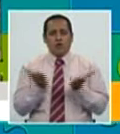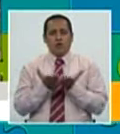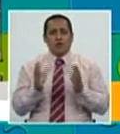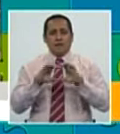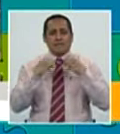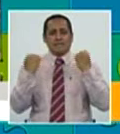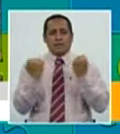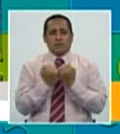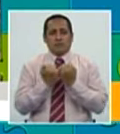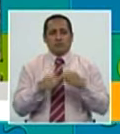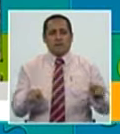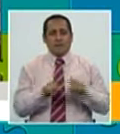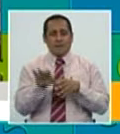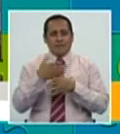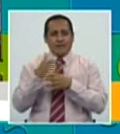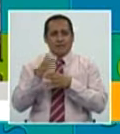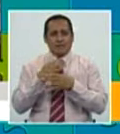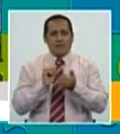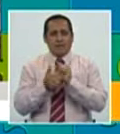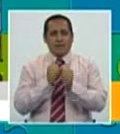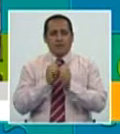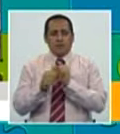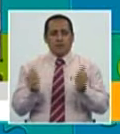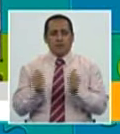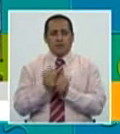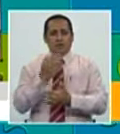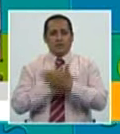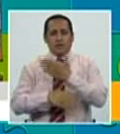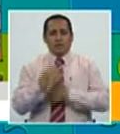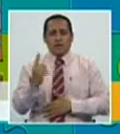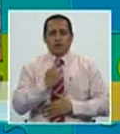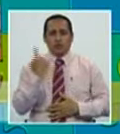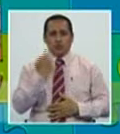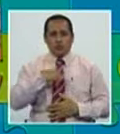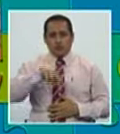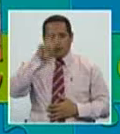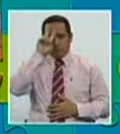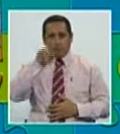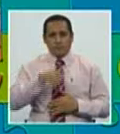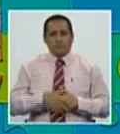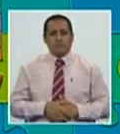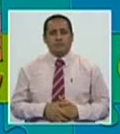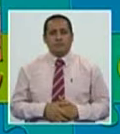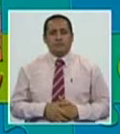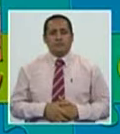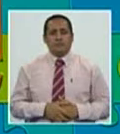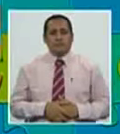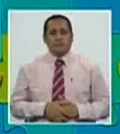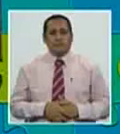instalaciones del Coliseo Eduardo Dibós. Participan deportistas con discapacidad a nivel nacional.